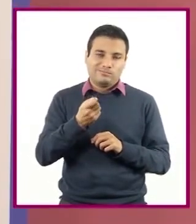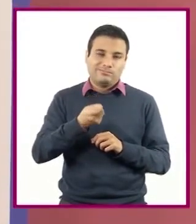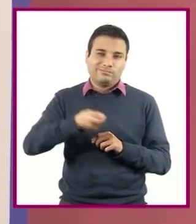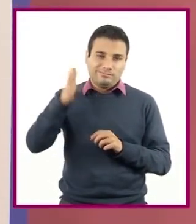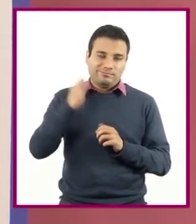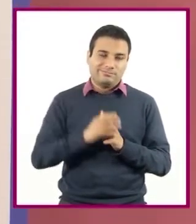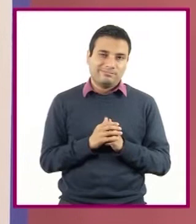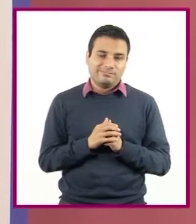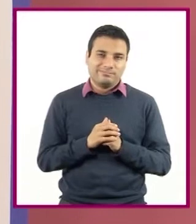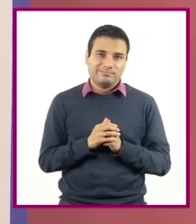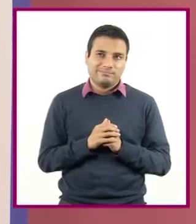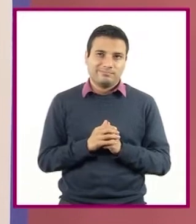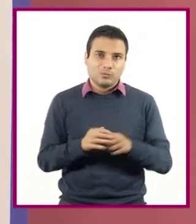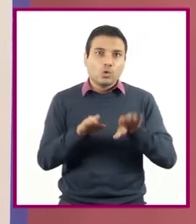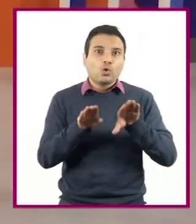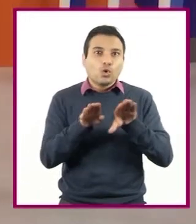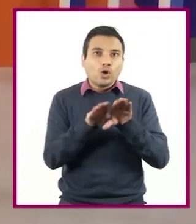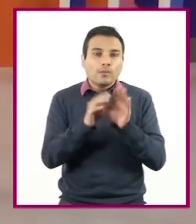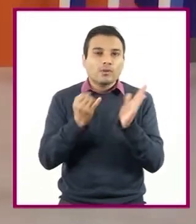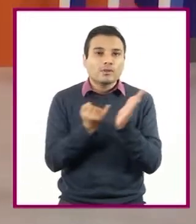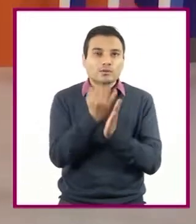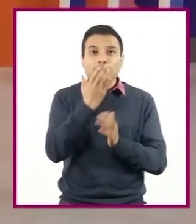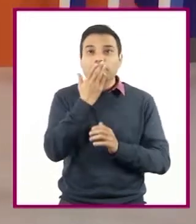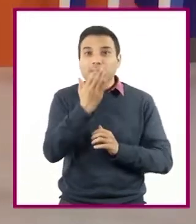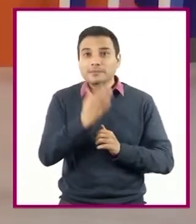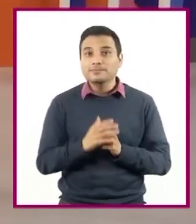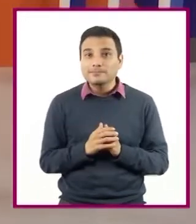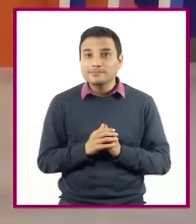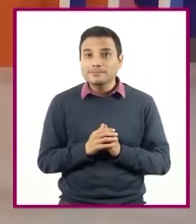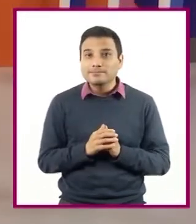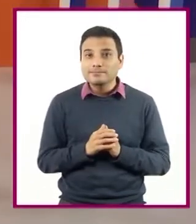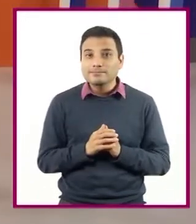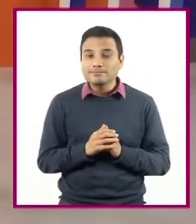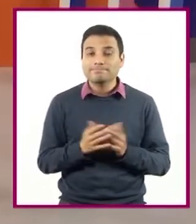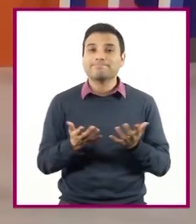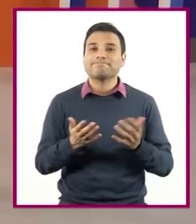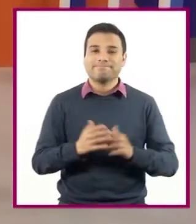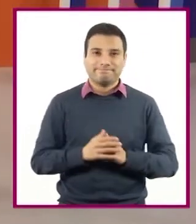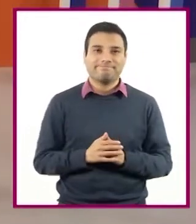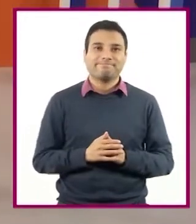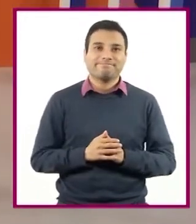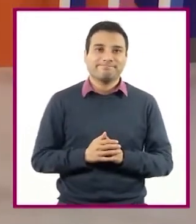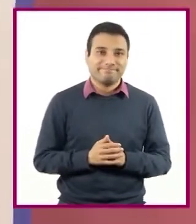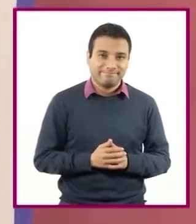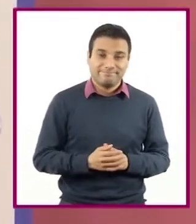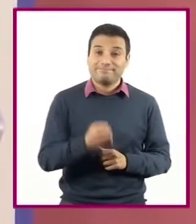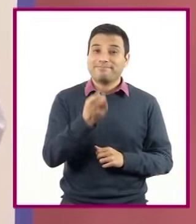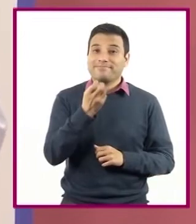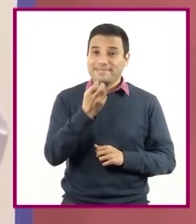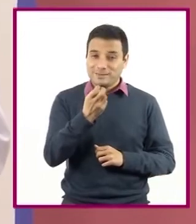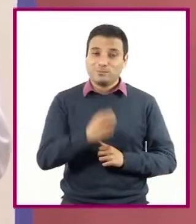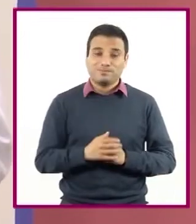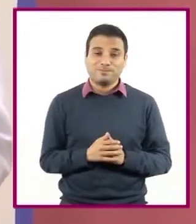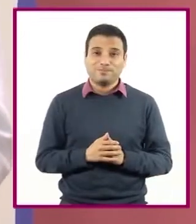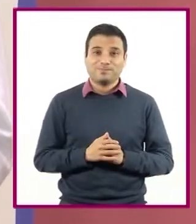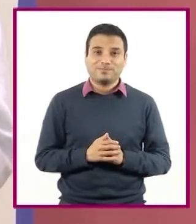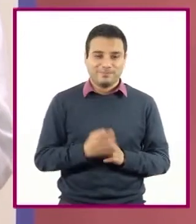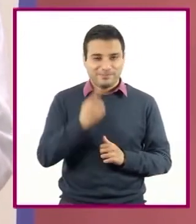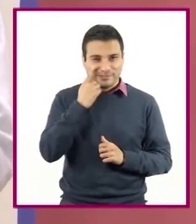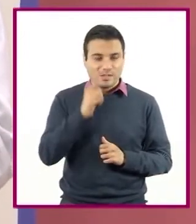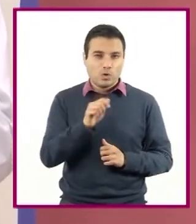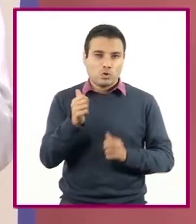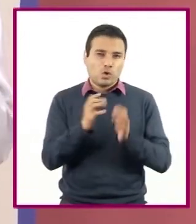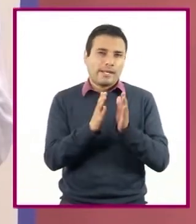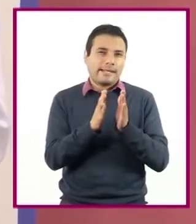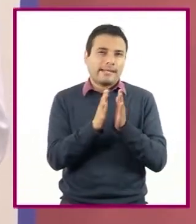¿Cómo podemos tomar buenas decisiones? ¿Quién nos ha hecho esa pregunta? Esa es la cuestión. Otra de las obras clásicas